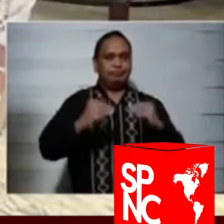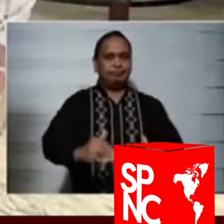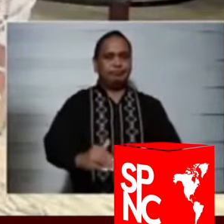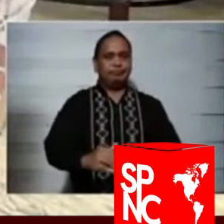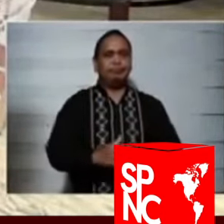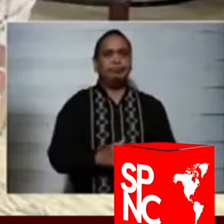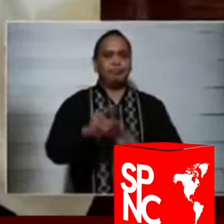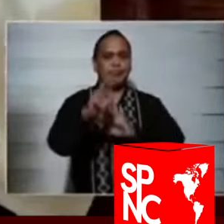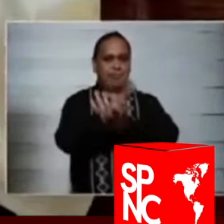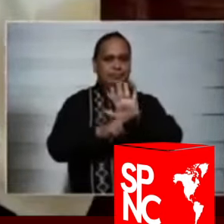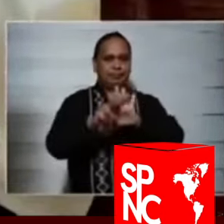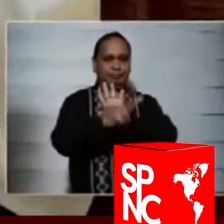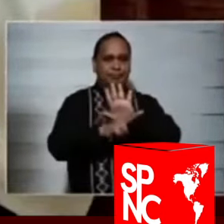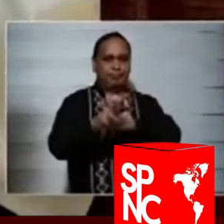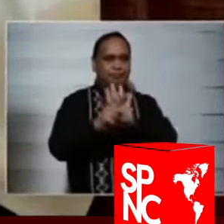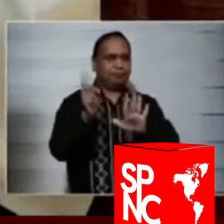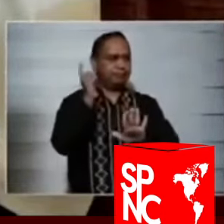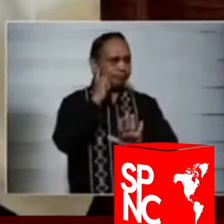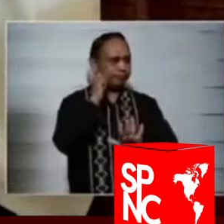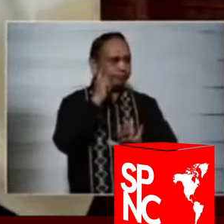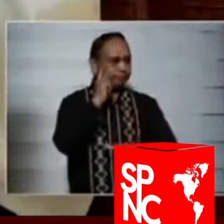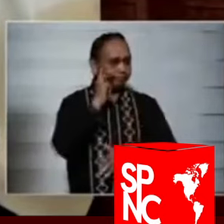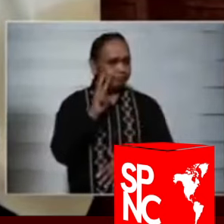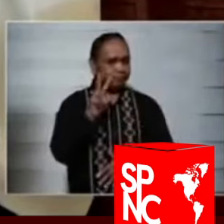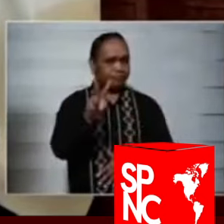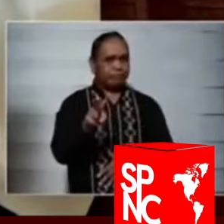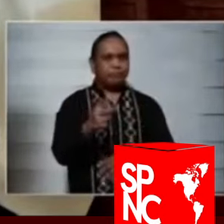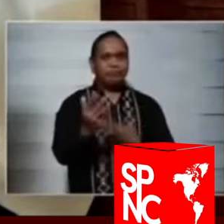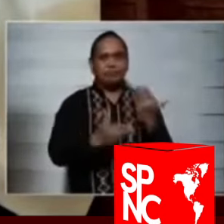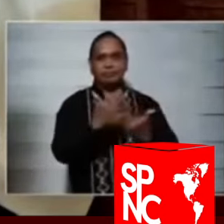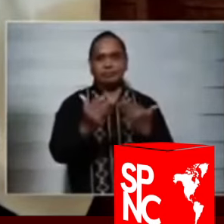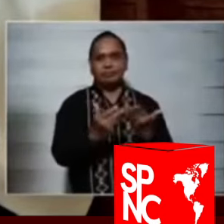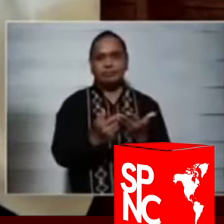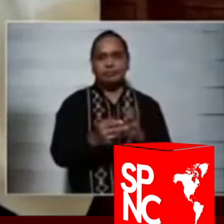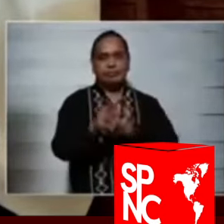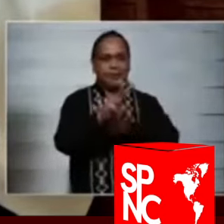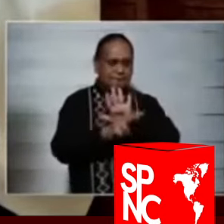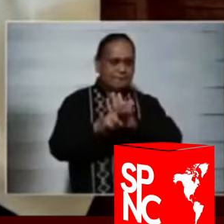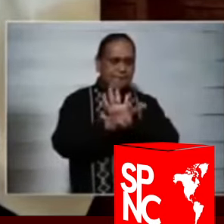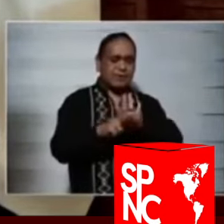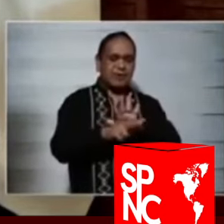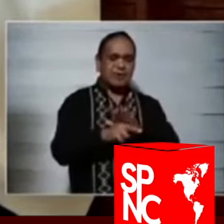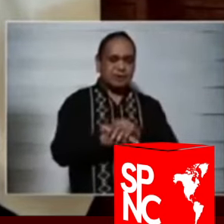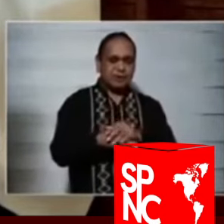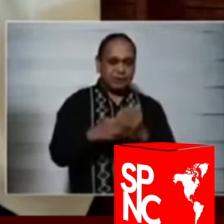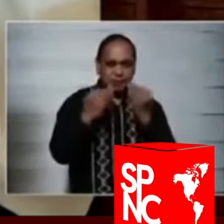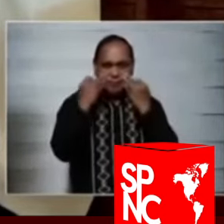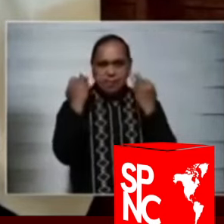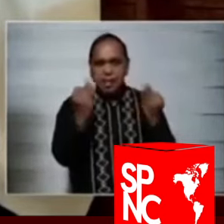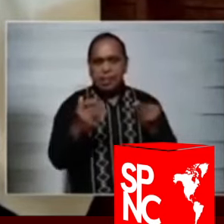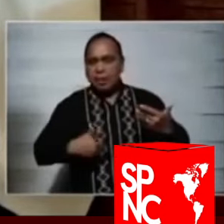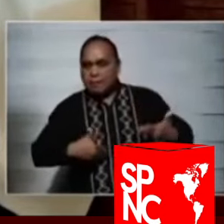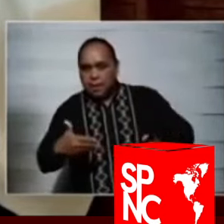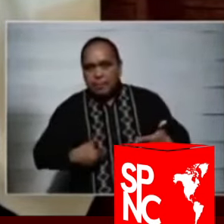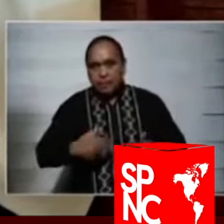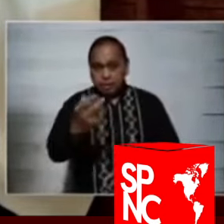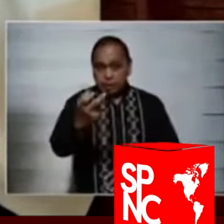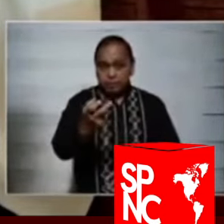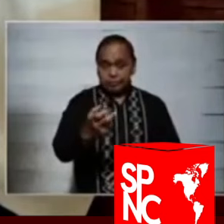Alejandro Alito Moreno Cárdenas y al exgobernador de Oaxaca, José Murat, insultar